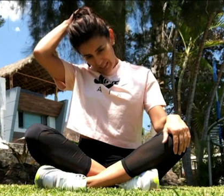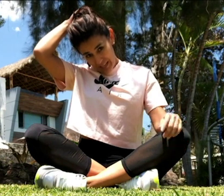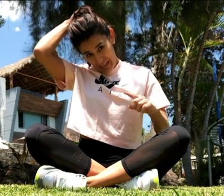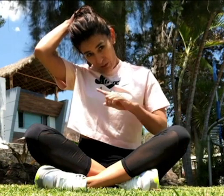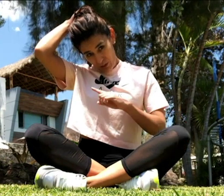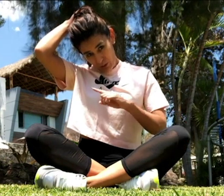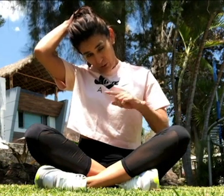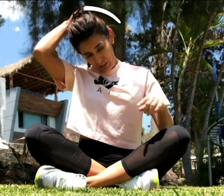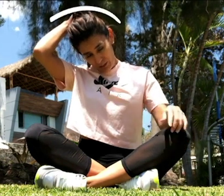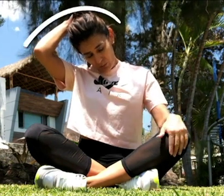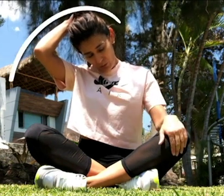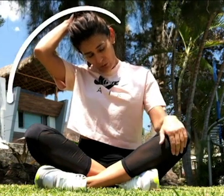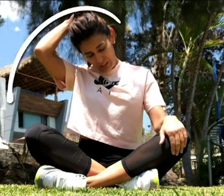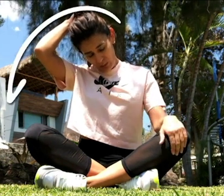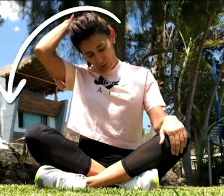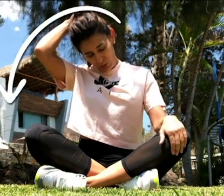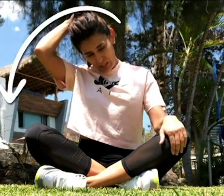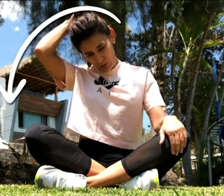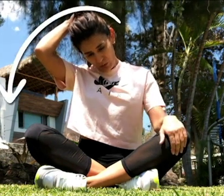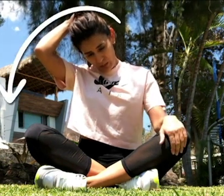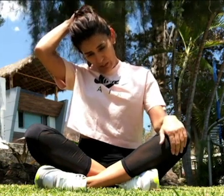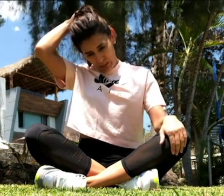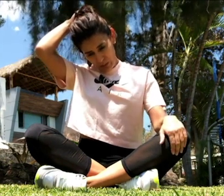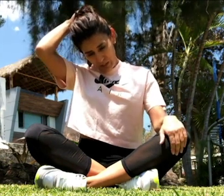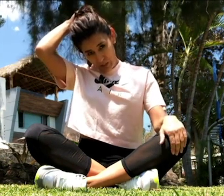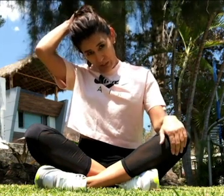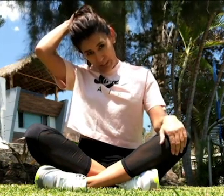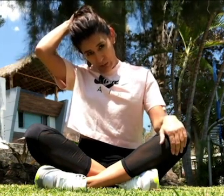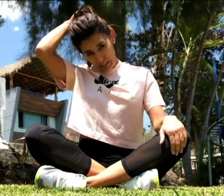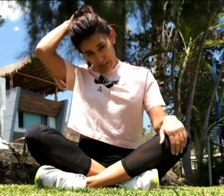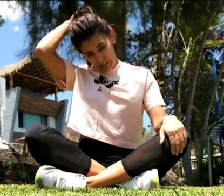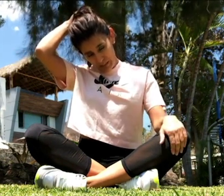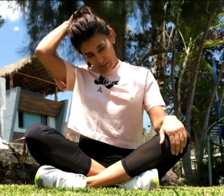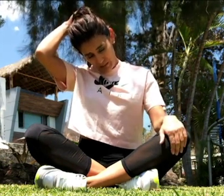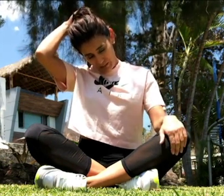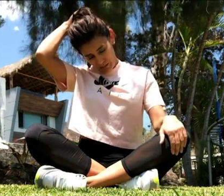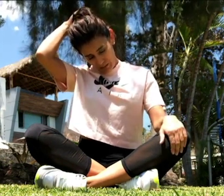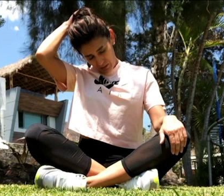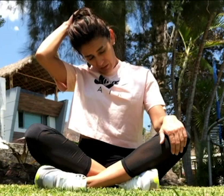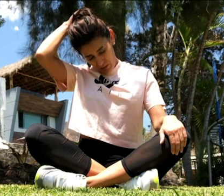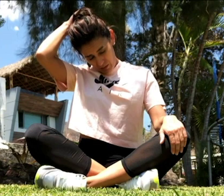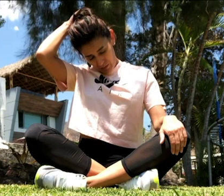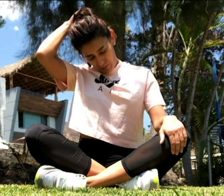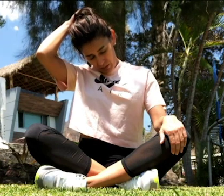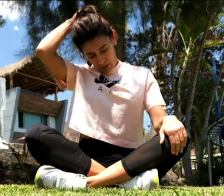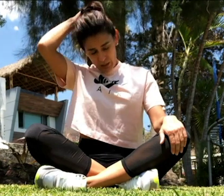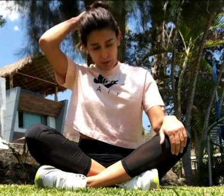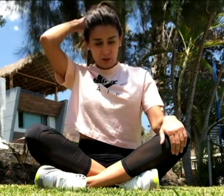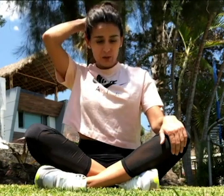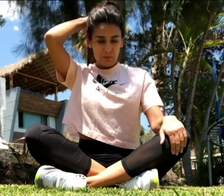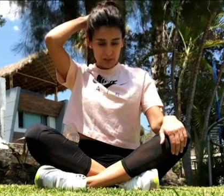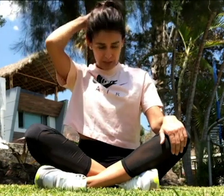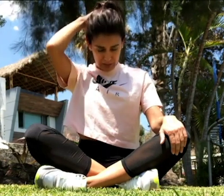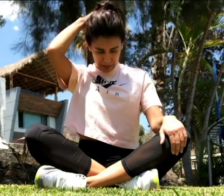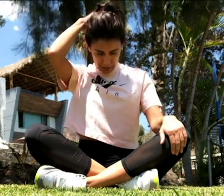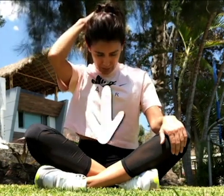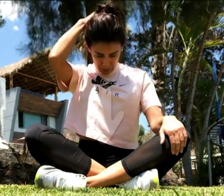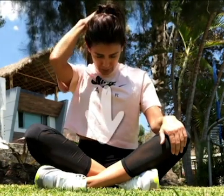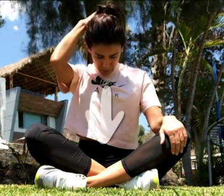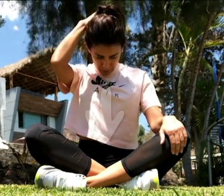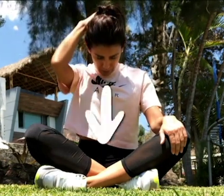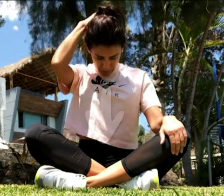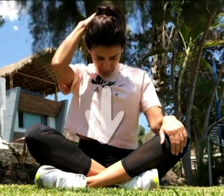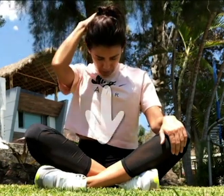Primero hacia el lado en donde está nuestro brazo y nos estamos agarrando la cabeza. Y luego hacia el